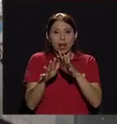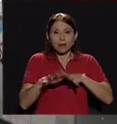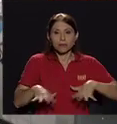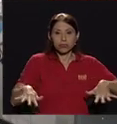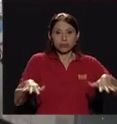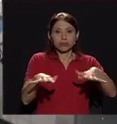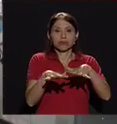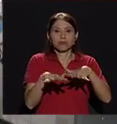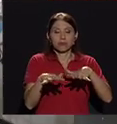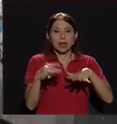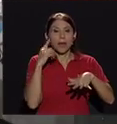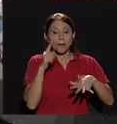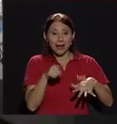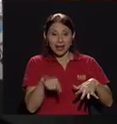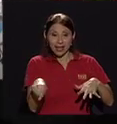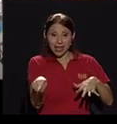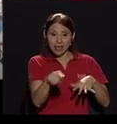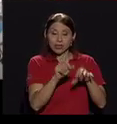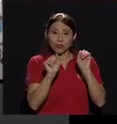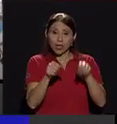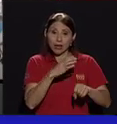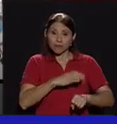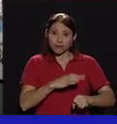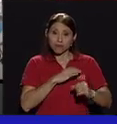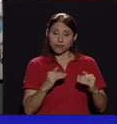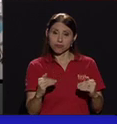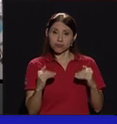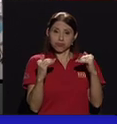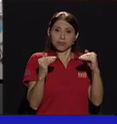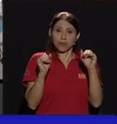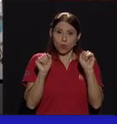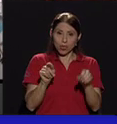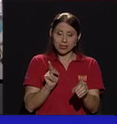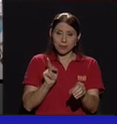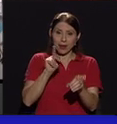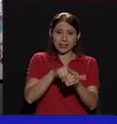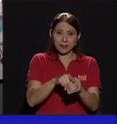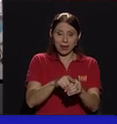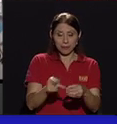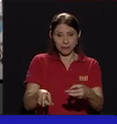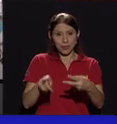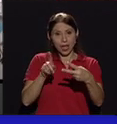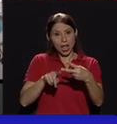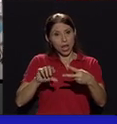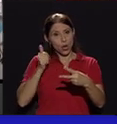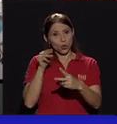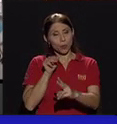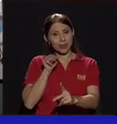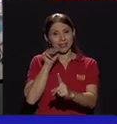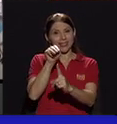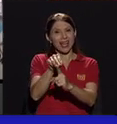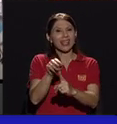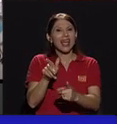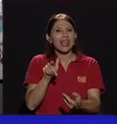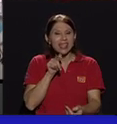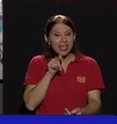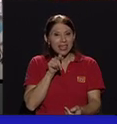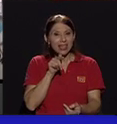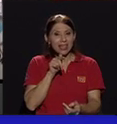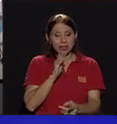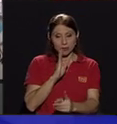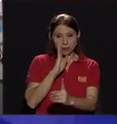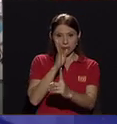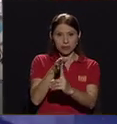local para que dieran ese paso cualitativo y pudiesen participar. Pero el otro gran mensaje estaba dirigido hacia